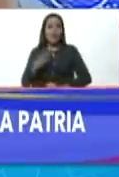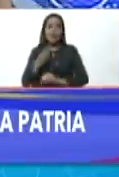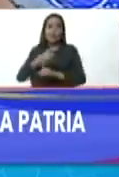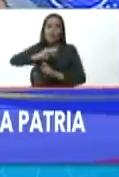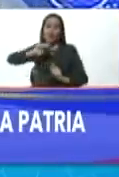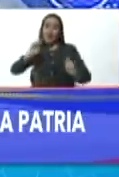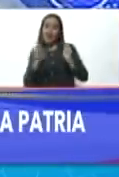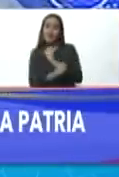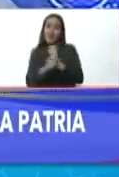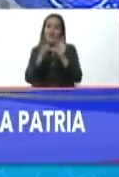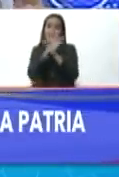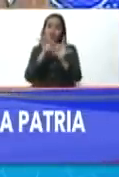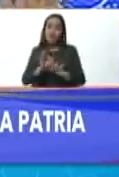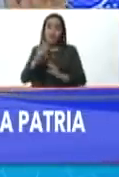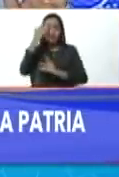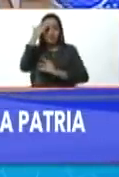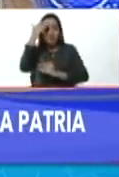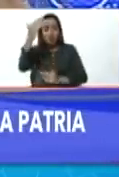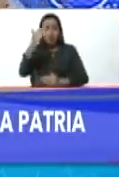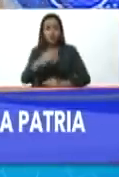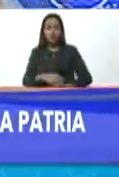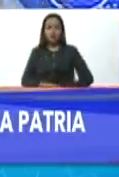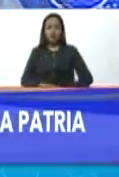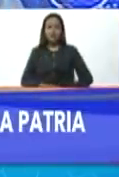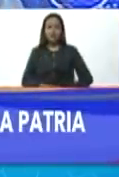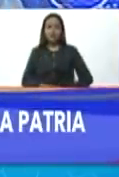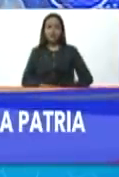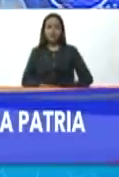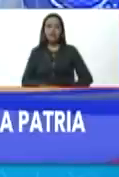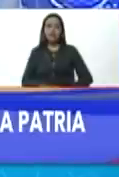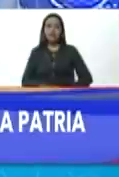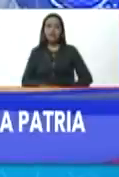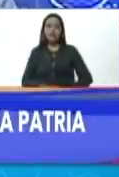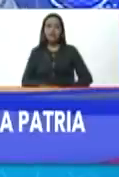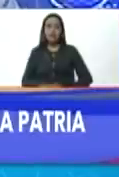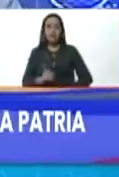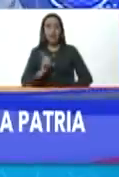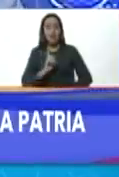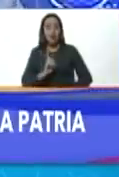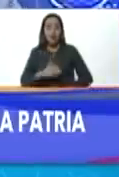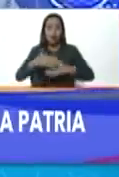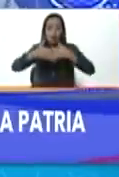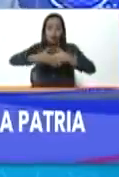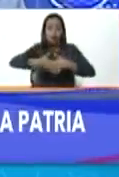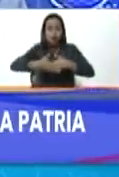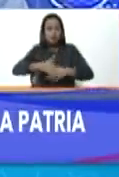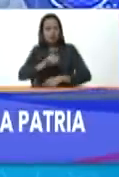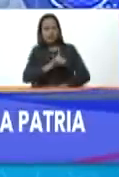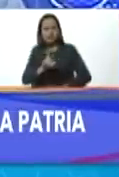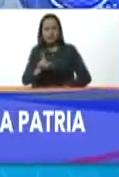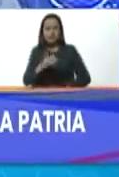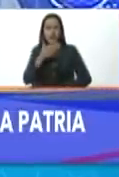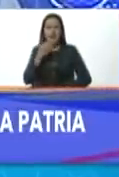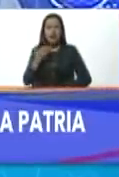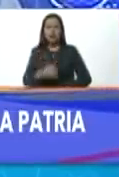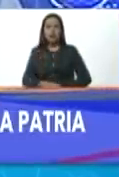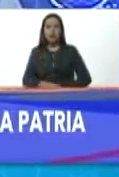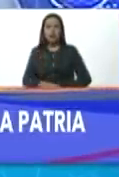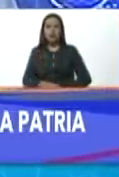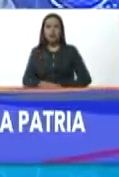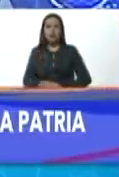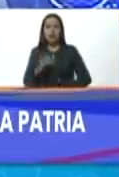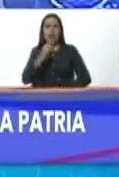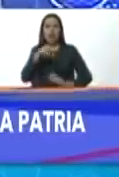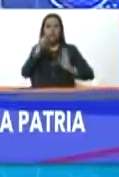cambiar las formas del saludo. Vamos a tratar de saludar. Aquí hay un conjunto, fíjate, aquí hay